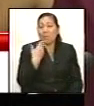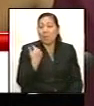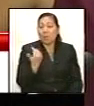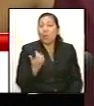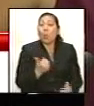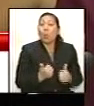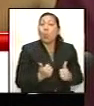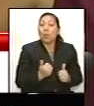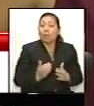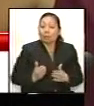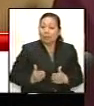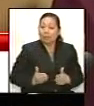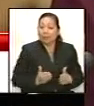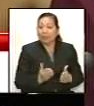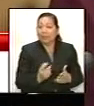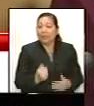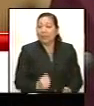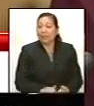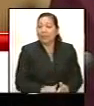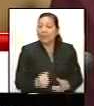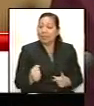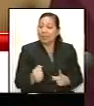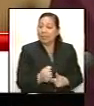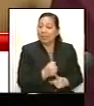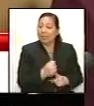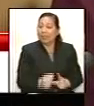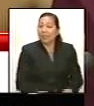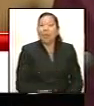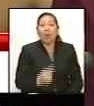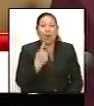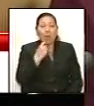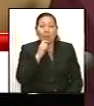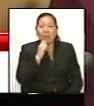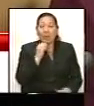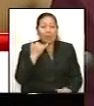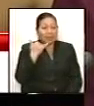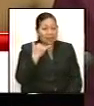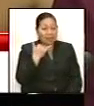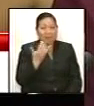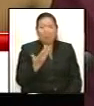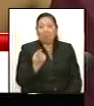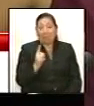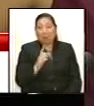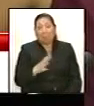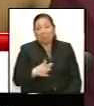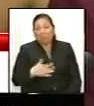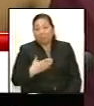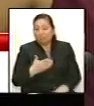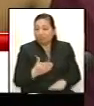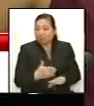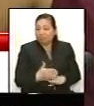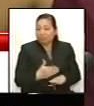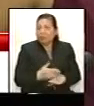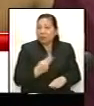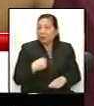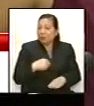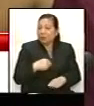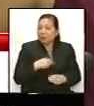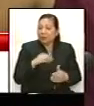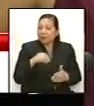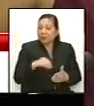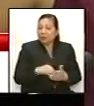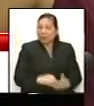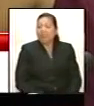cuál sería la ruta óptima en caso de violencia de género en línea, ¿no? Para poder de esta manera nosotros